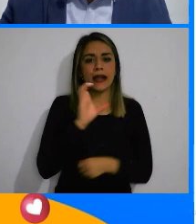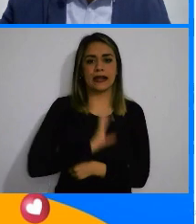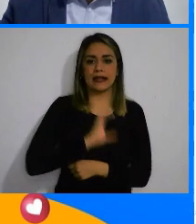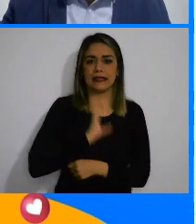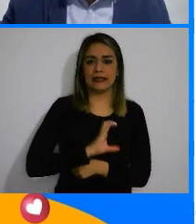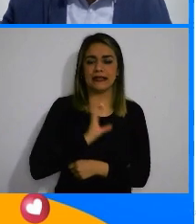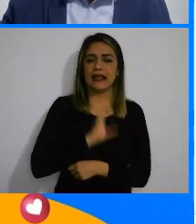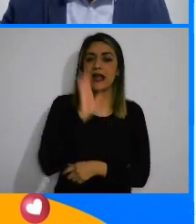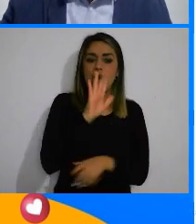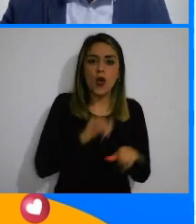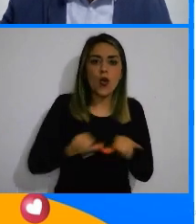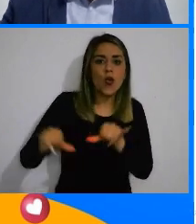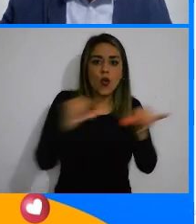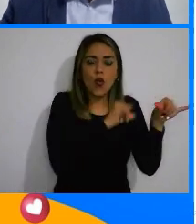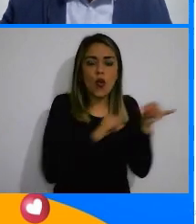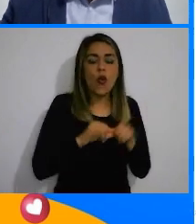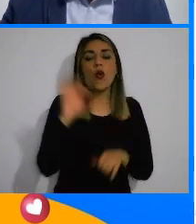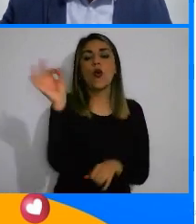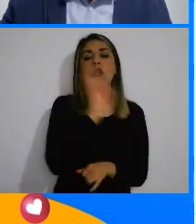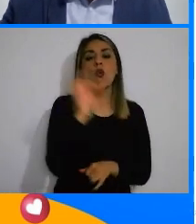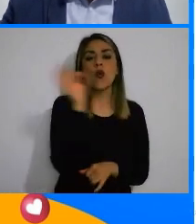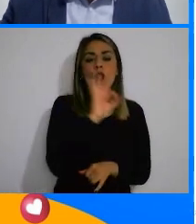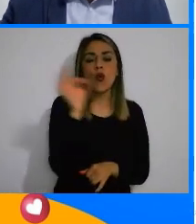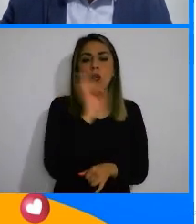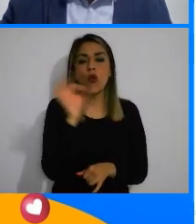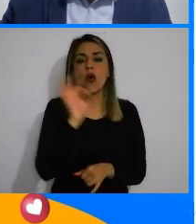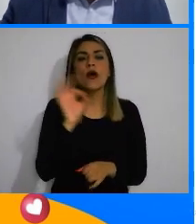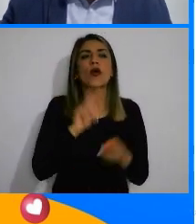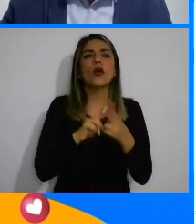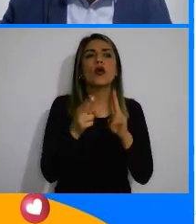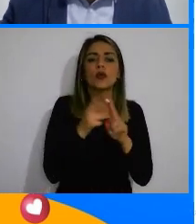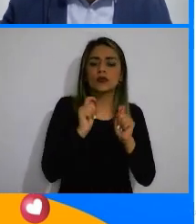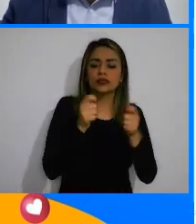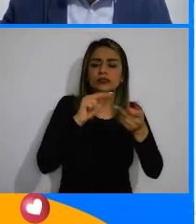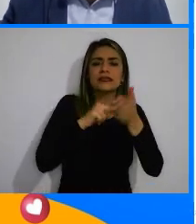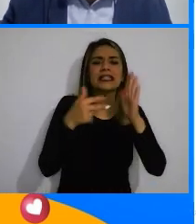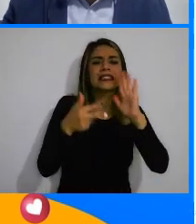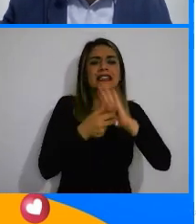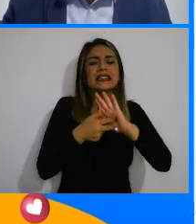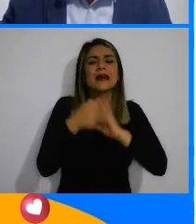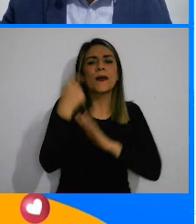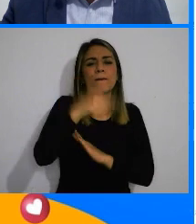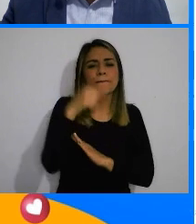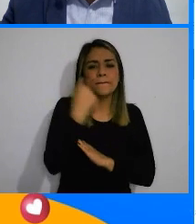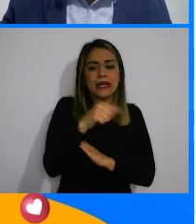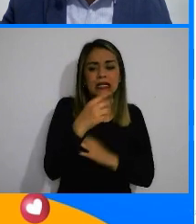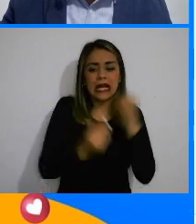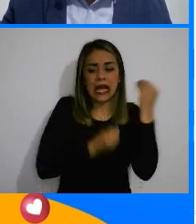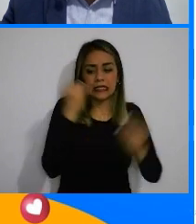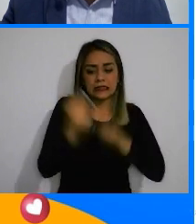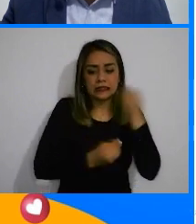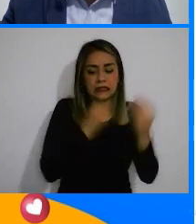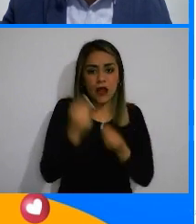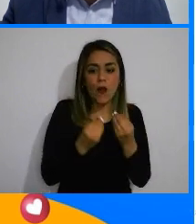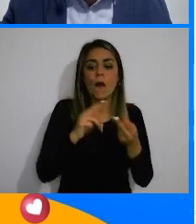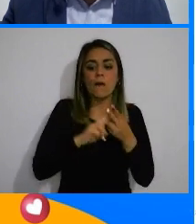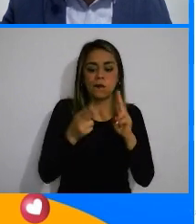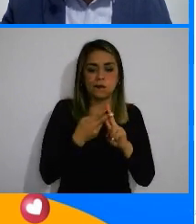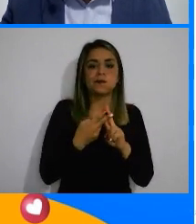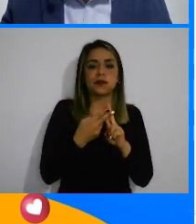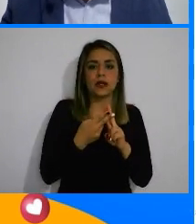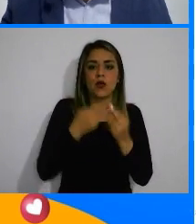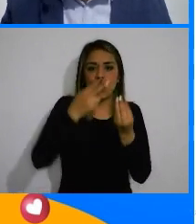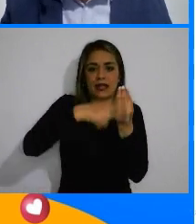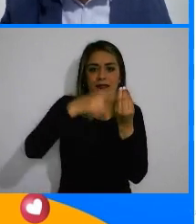característicos iguales, o hablamos de una definición muy sencilla que es población, conjunto de individuos de la misma